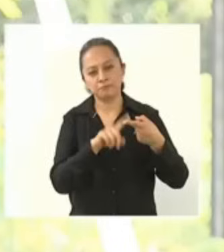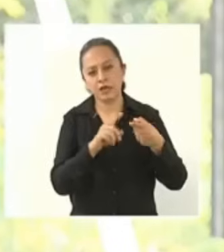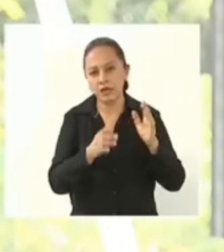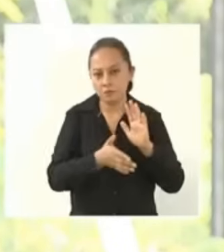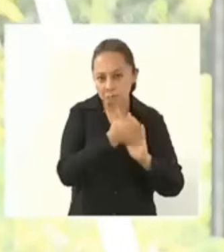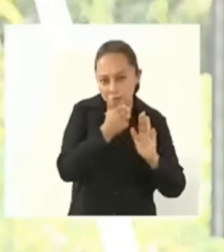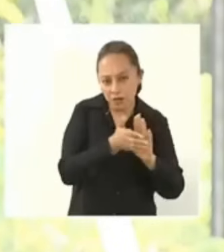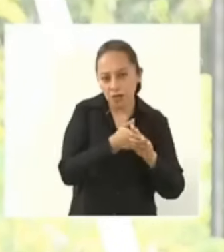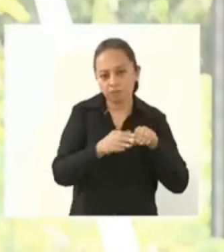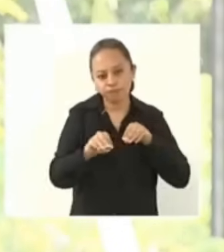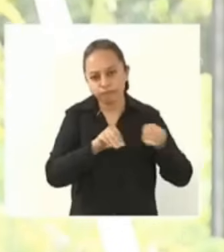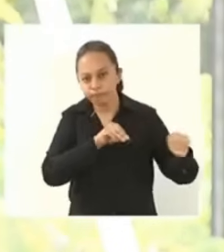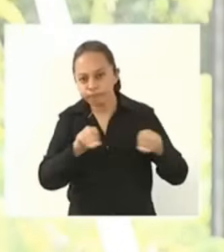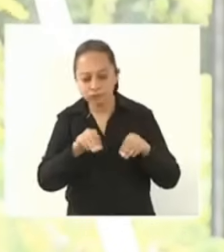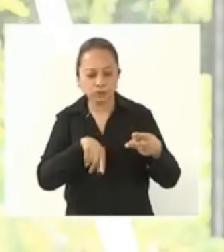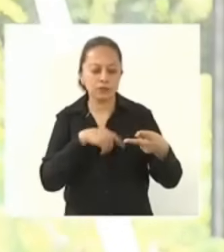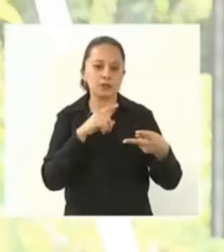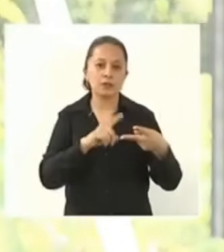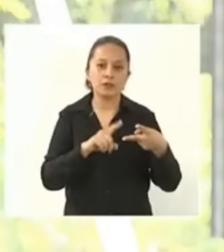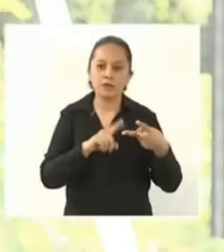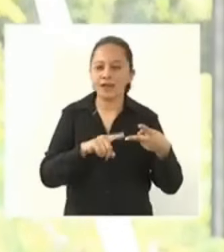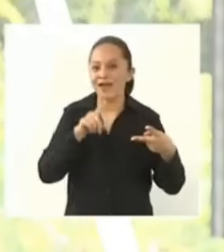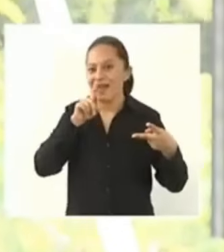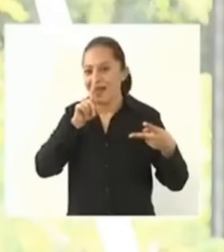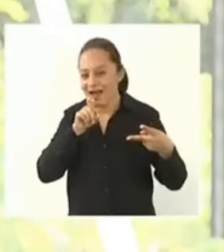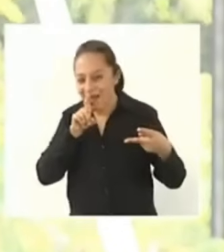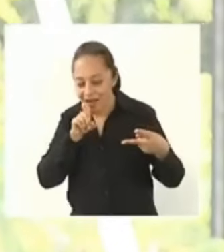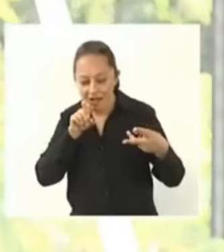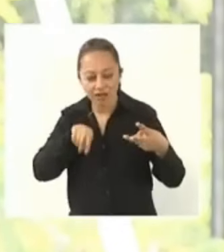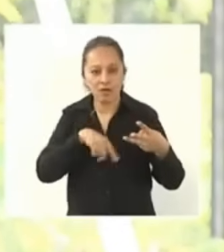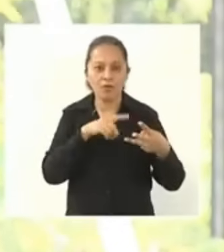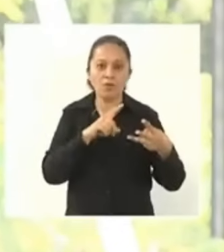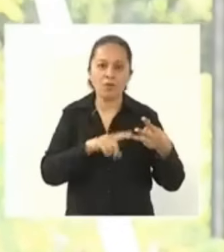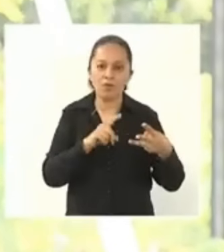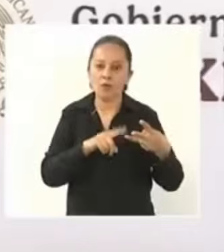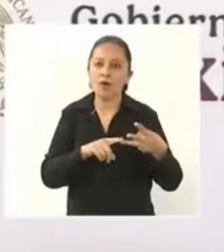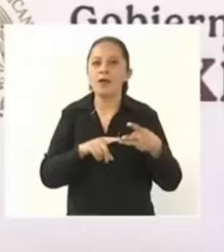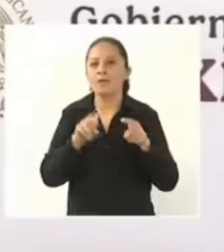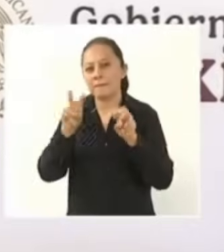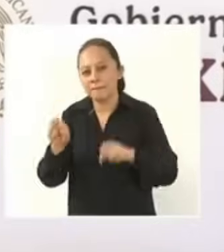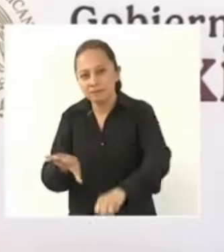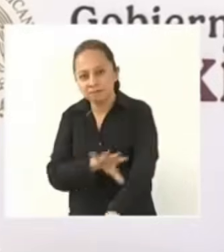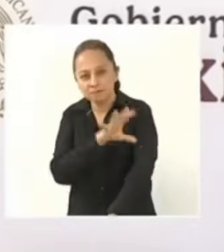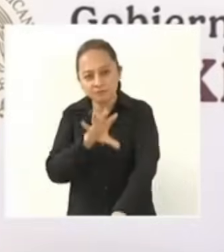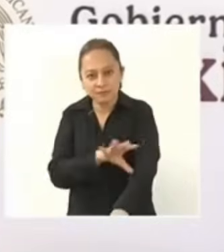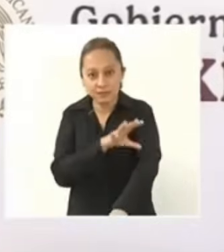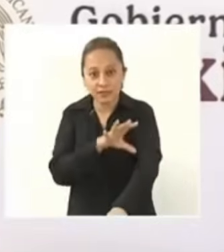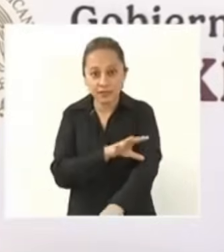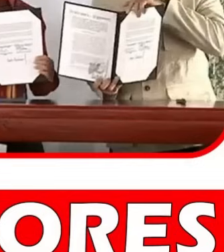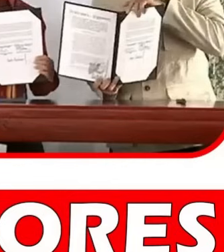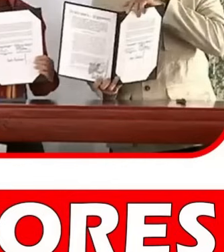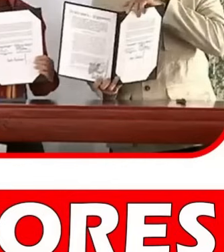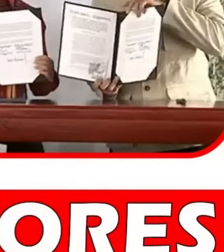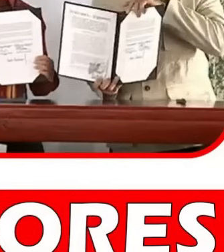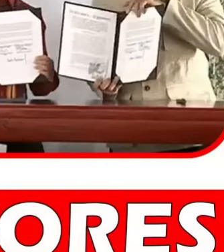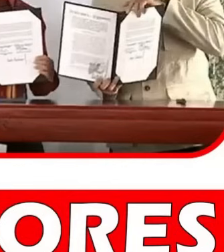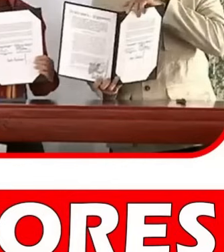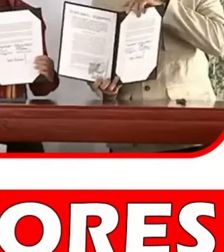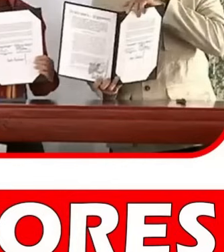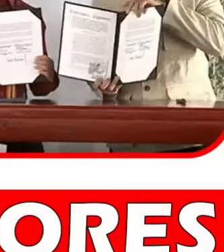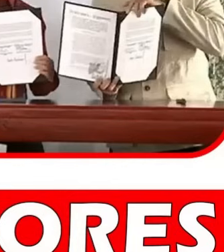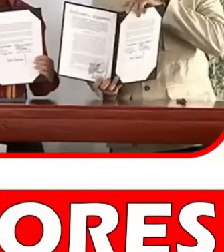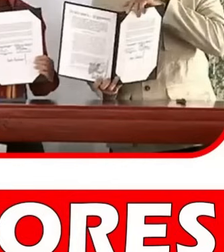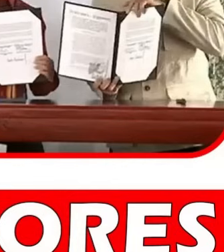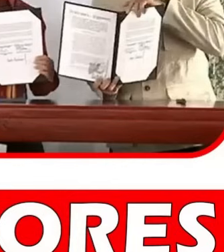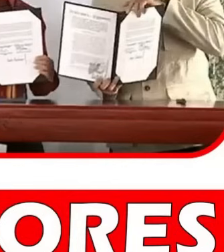movilidad, de obras de agua, de obras de energía que beneficien. A las y